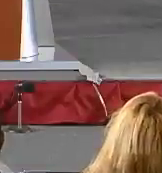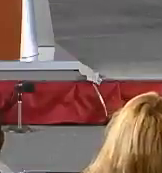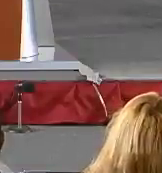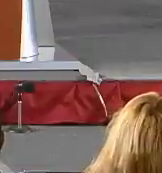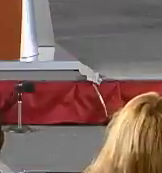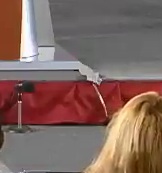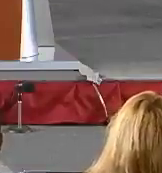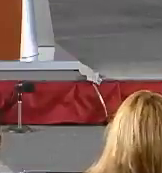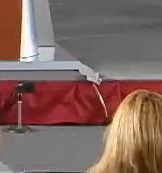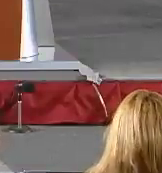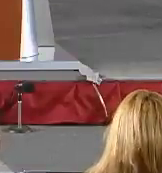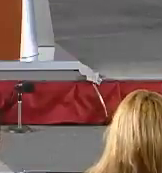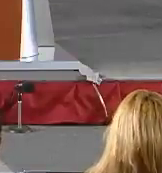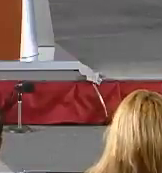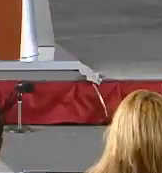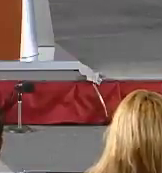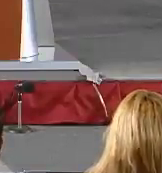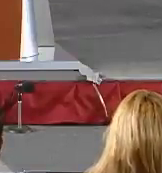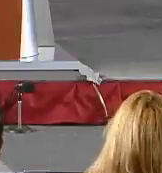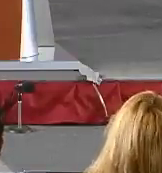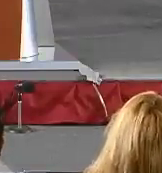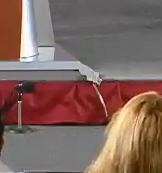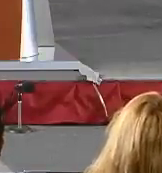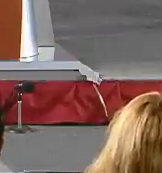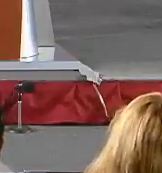Es realmente algo